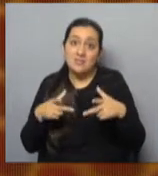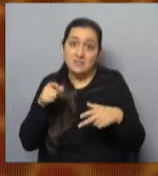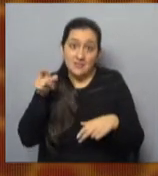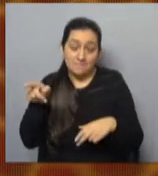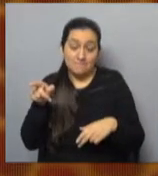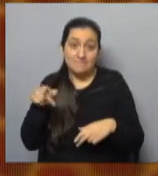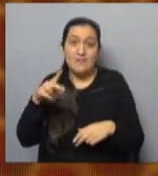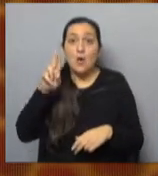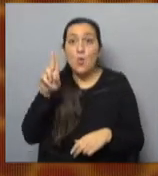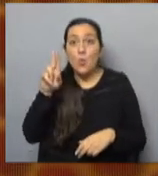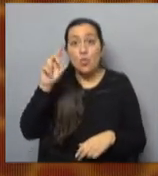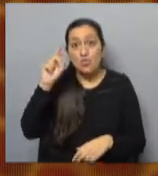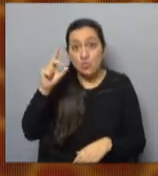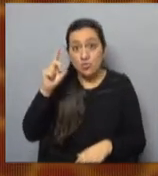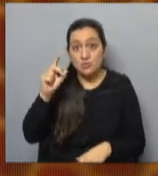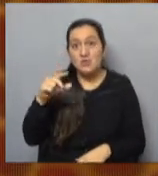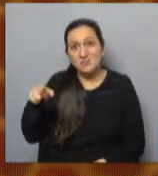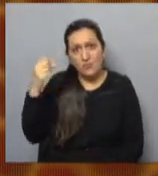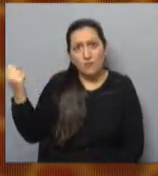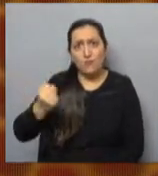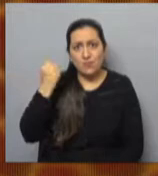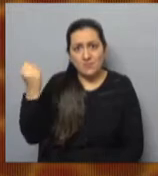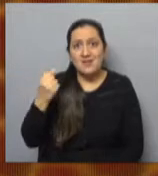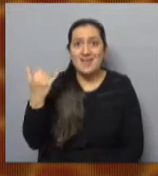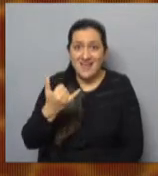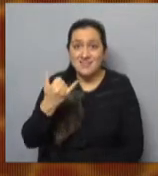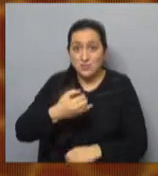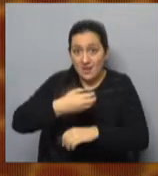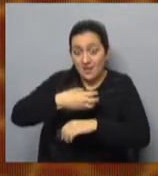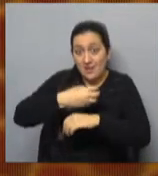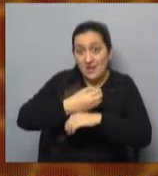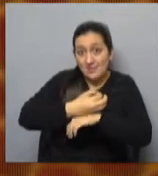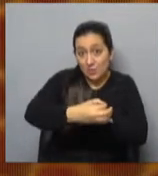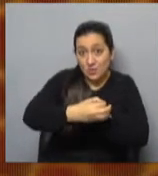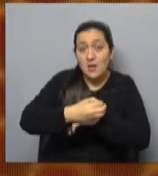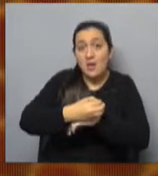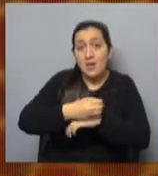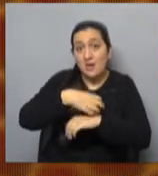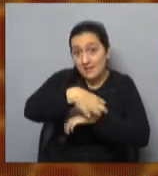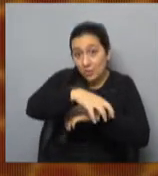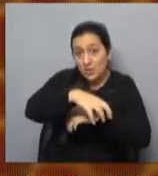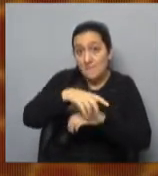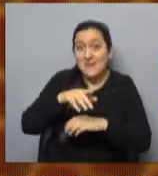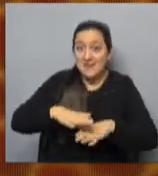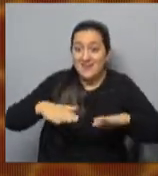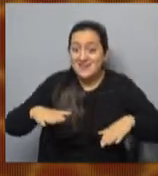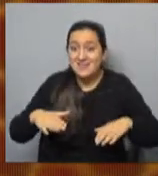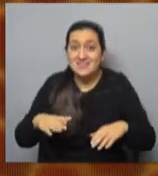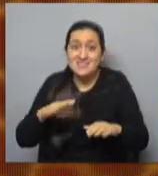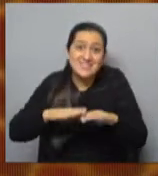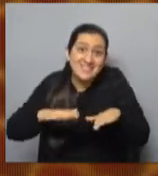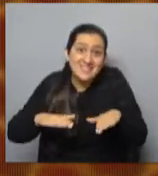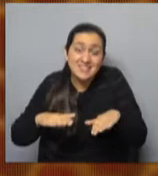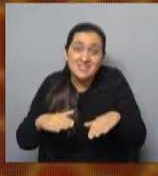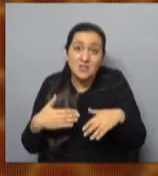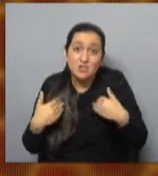me parece que es fundamental que hace a esa categoría para que esas niñas chiquitas que no se animan o no se animan